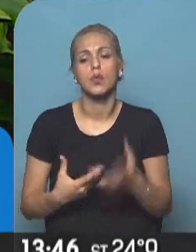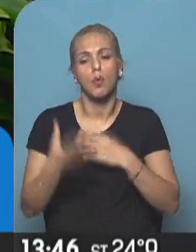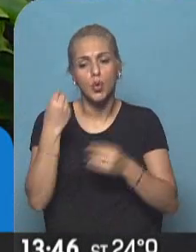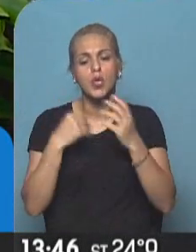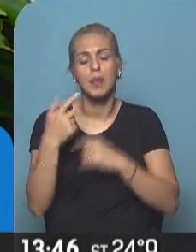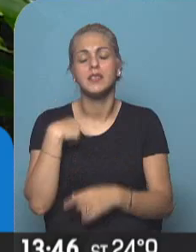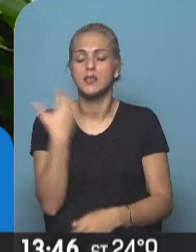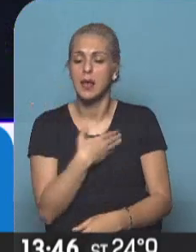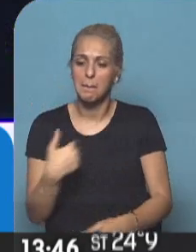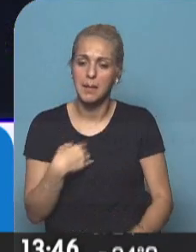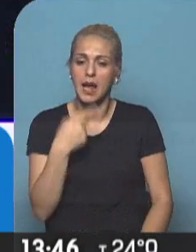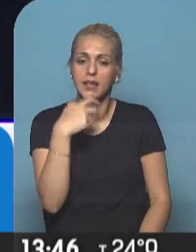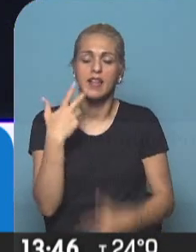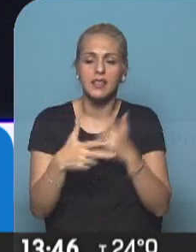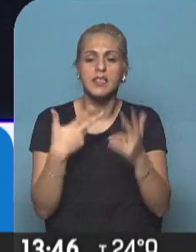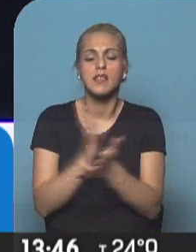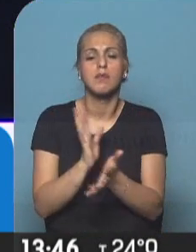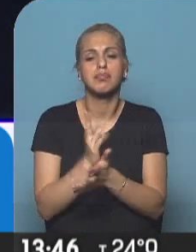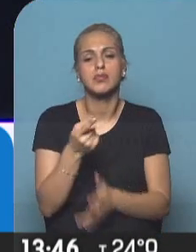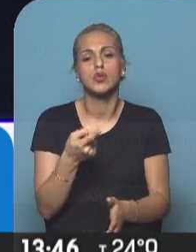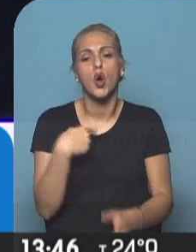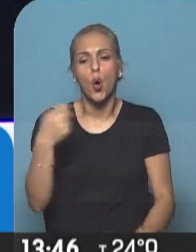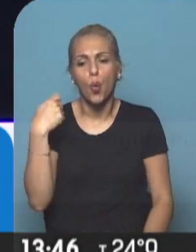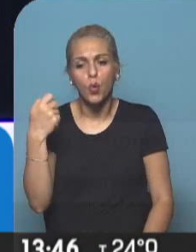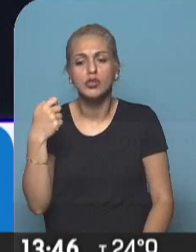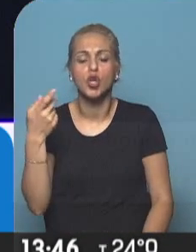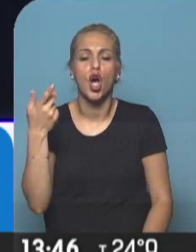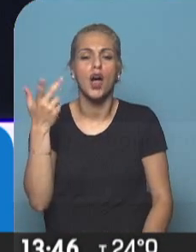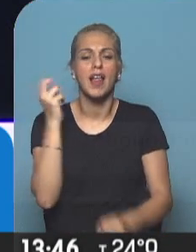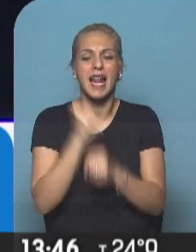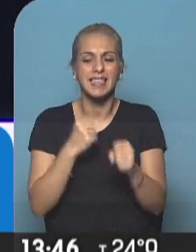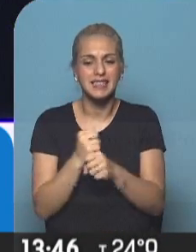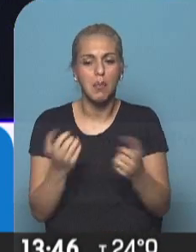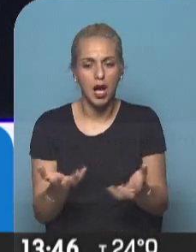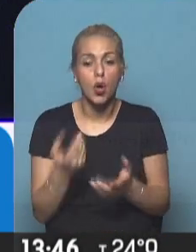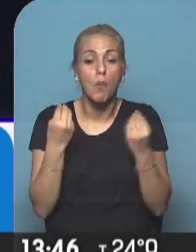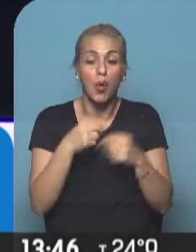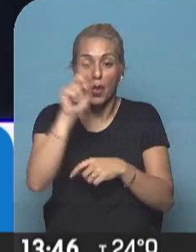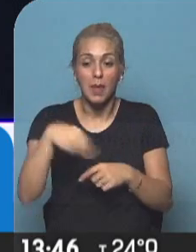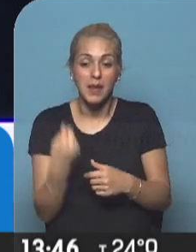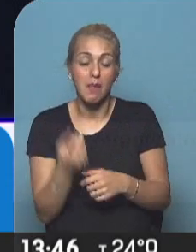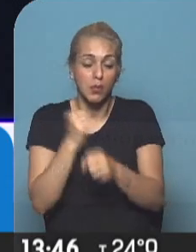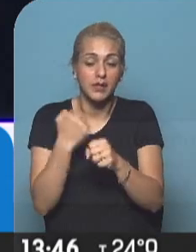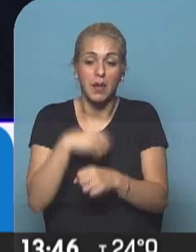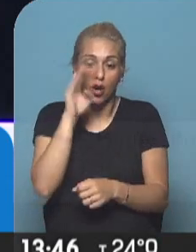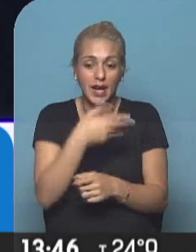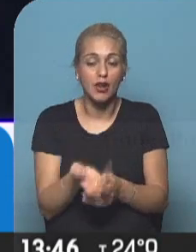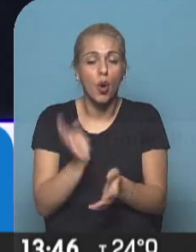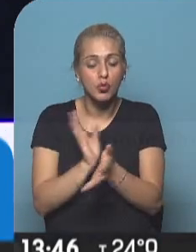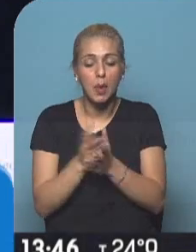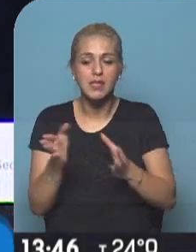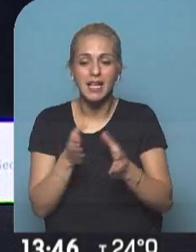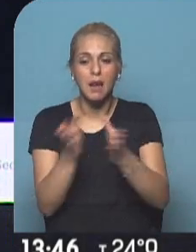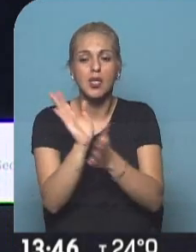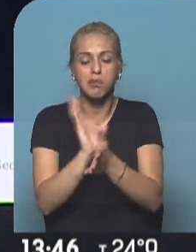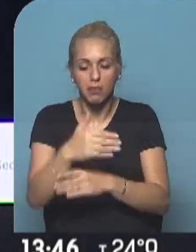ha señalado como la mafia de los juicios laborales. Eso que muchas veces le ha puesto piedras en el camino a empresas